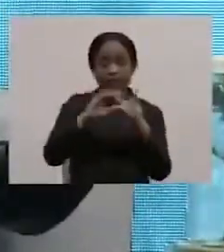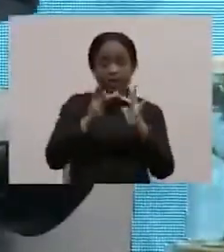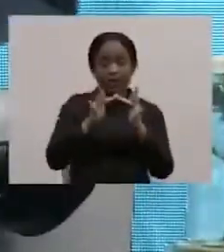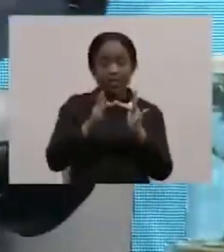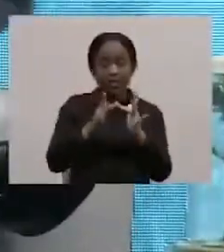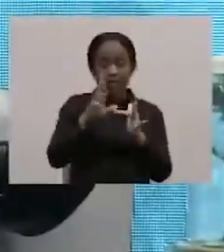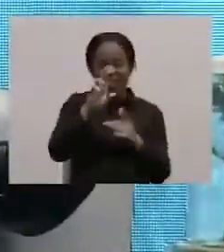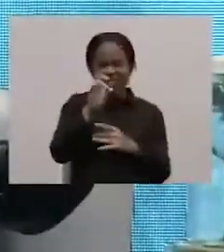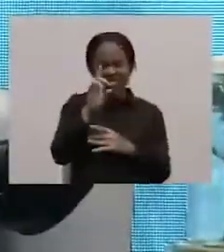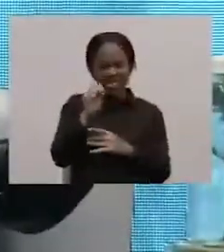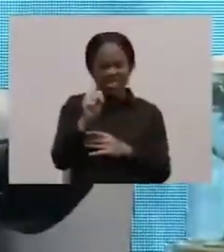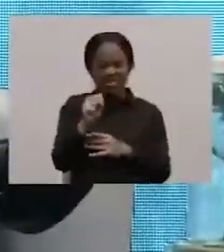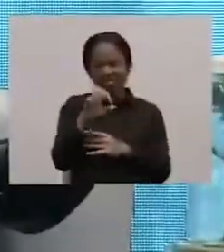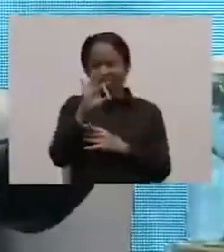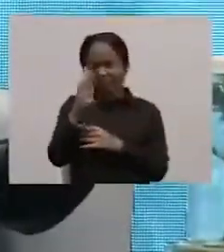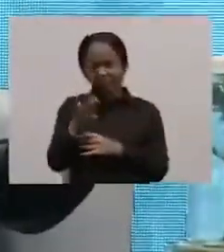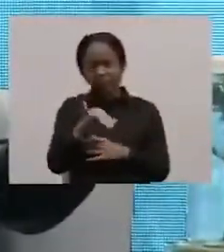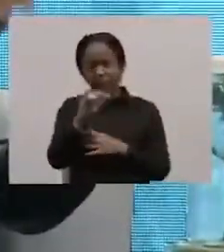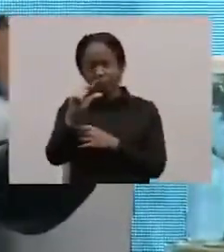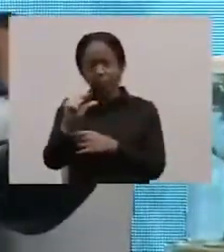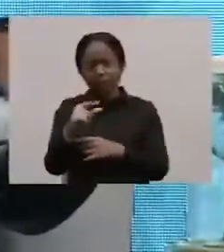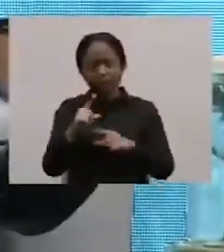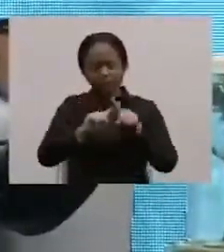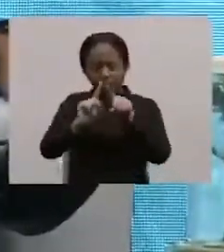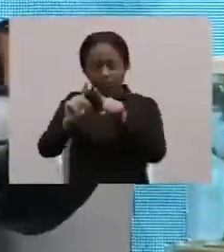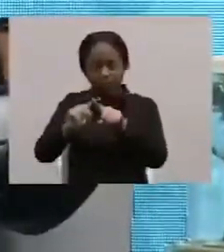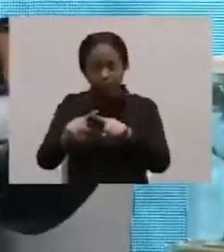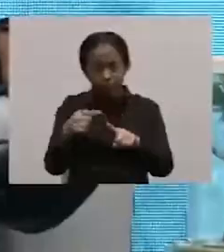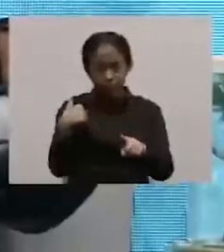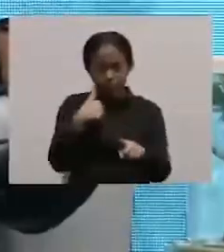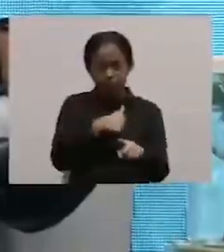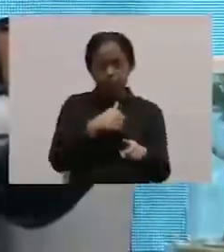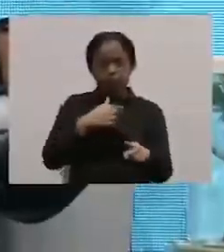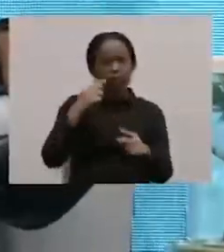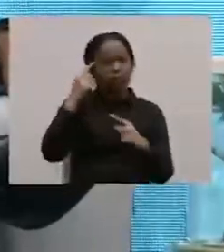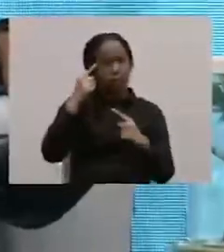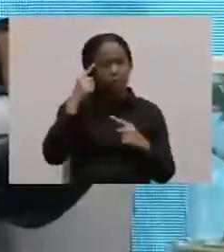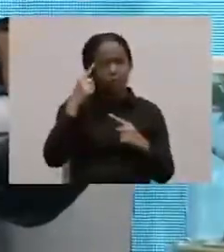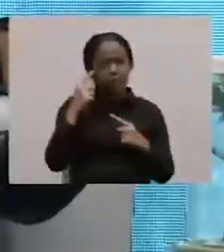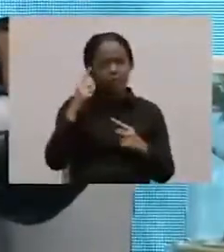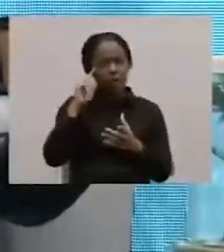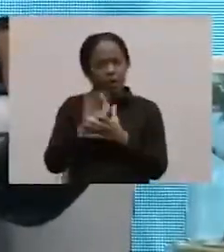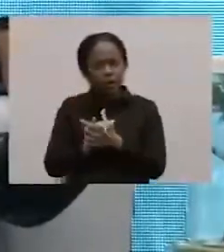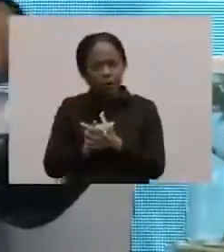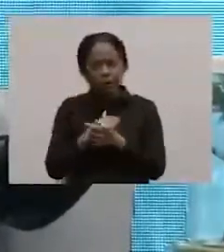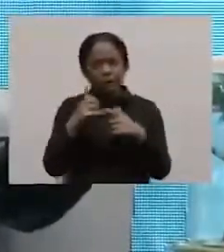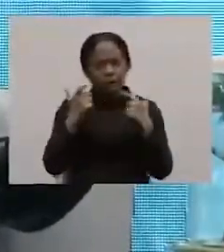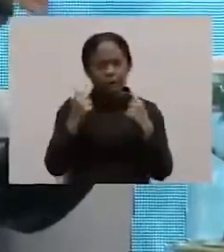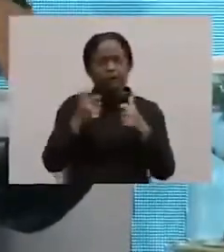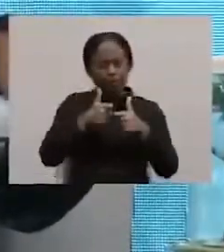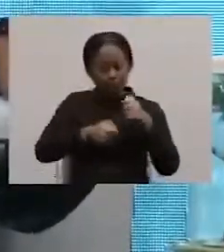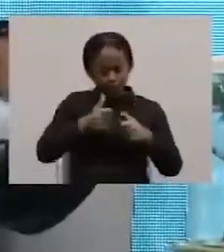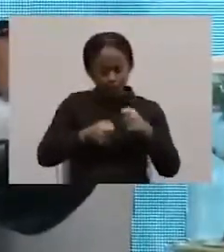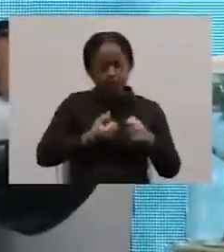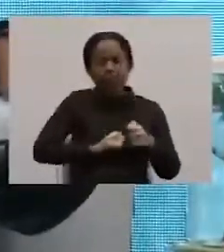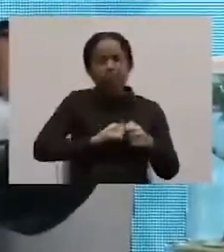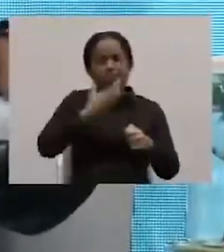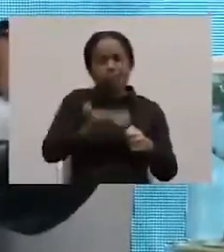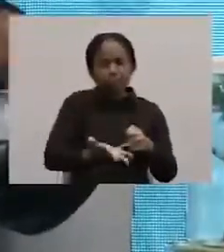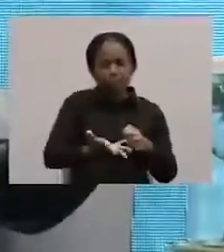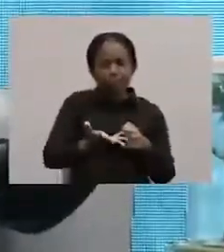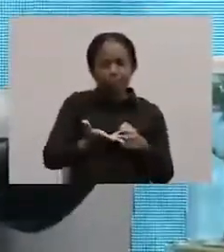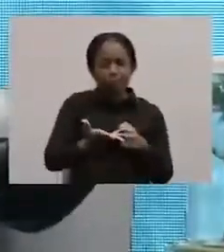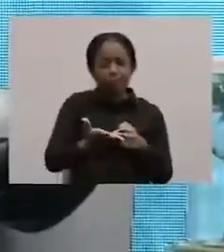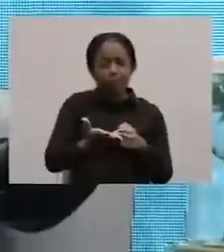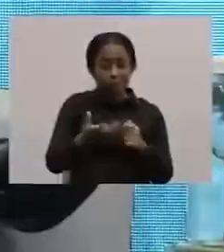gente. De frente a una computadora ya sea, nosotros decimos todo lo que pensamos, creemos y lo que hacemos ya a través